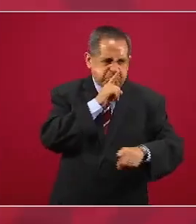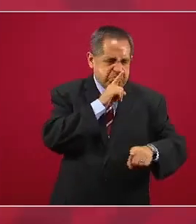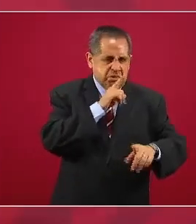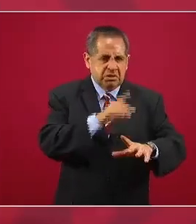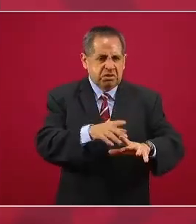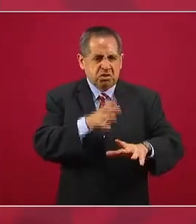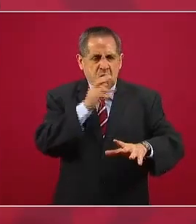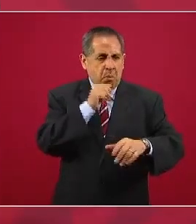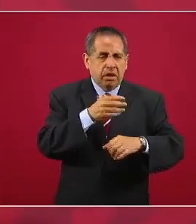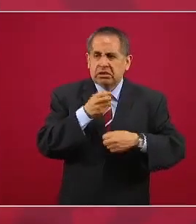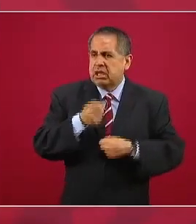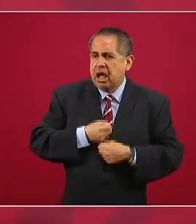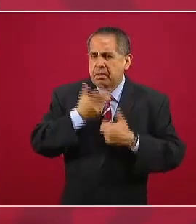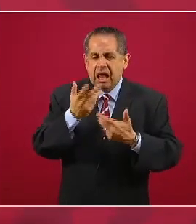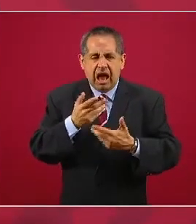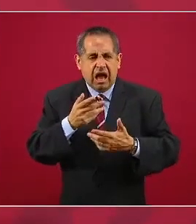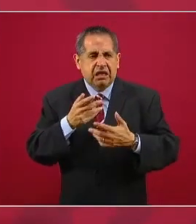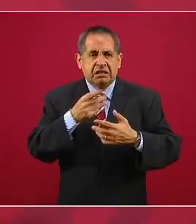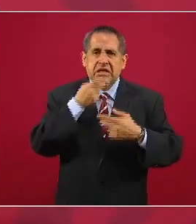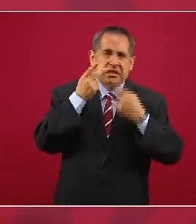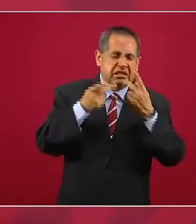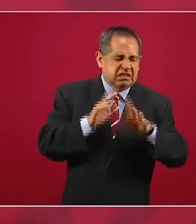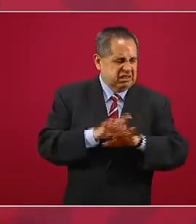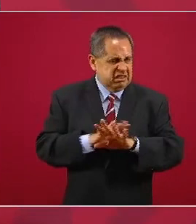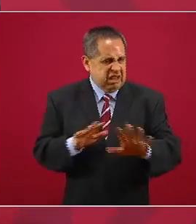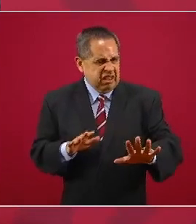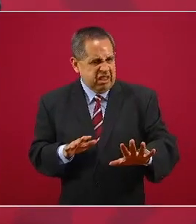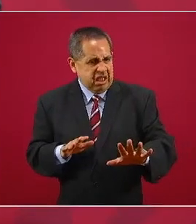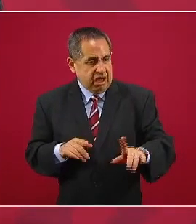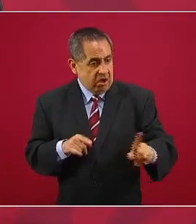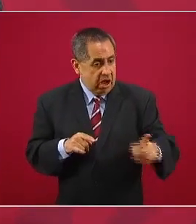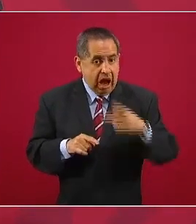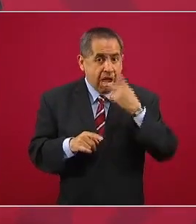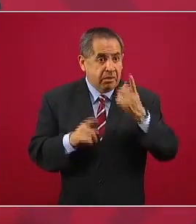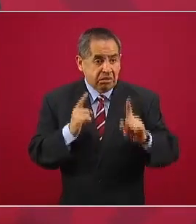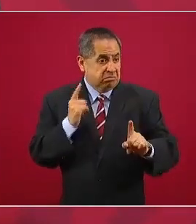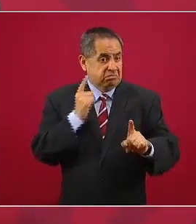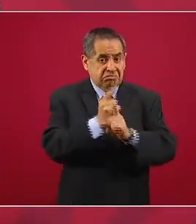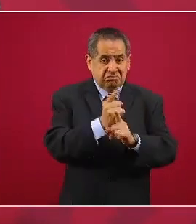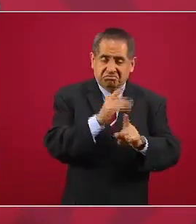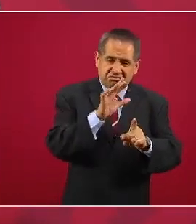no se puede protestar, hay represalias,